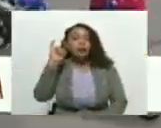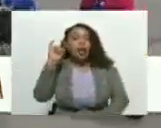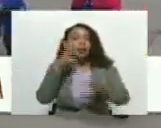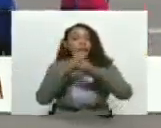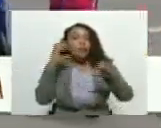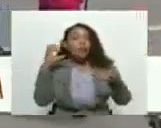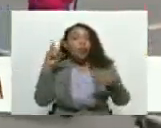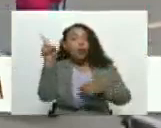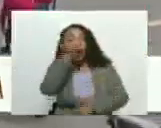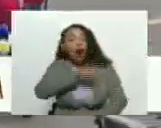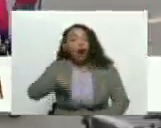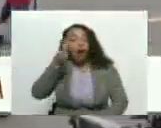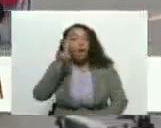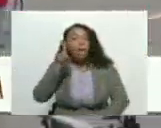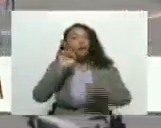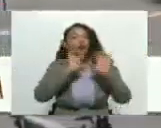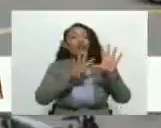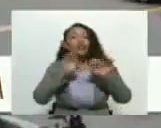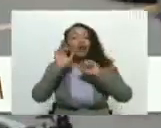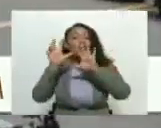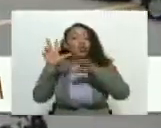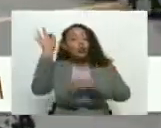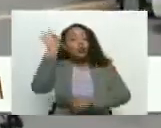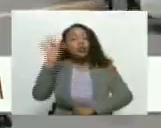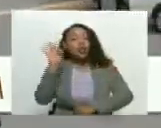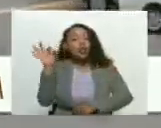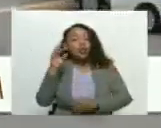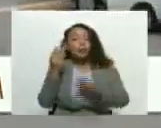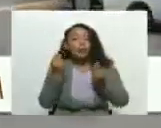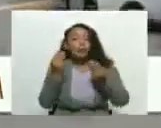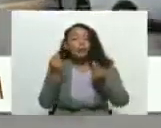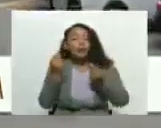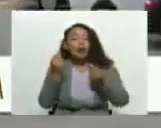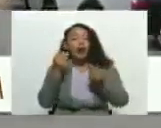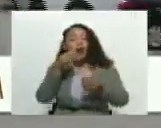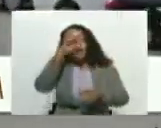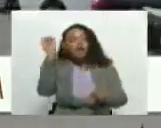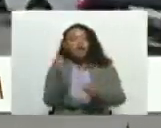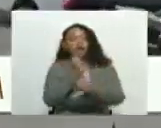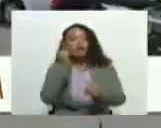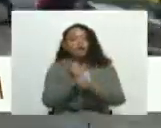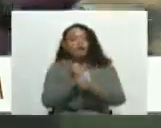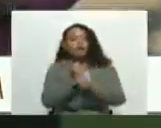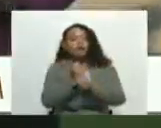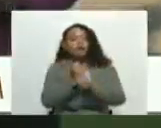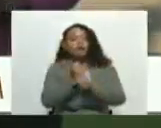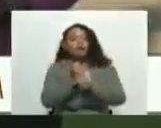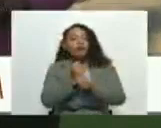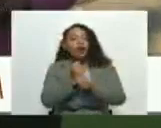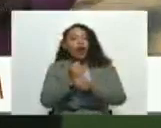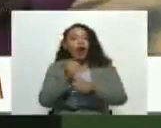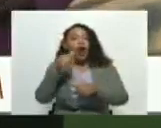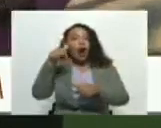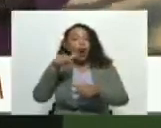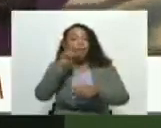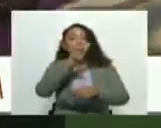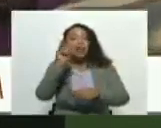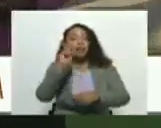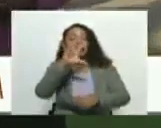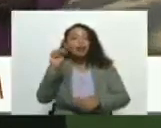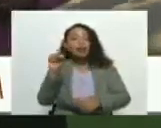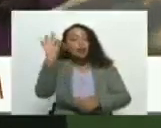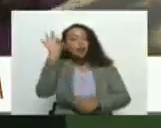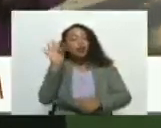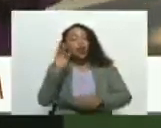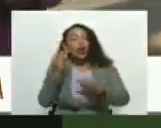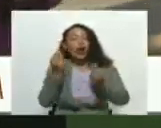de un 8% del precio de fábrica. De tal manera que aquí hay productos que están inclusive a 20, 30% más